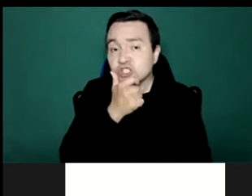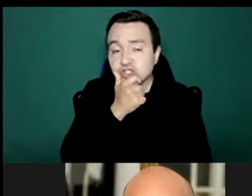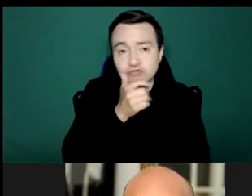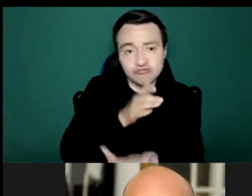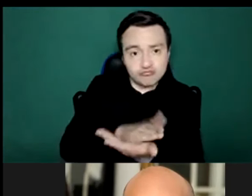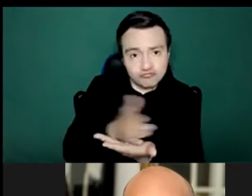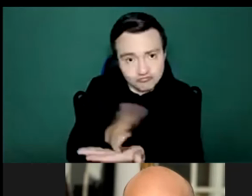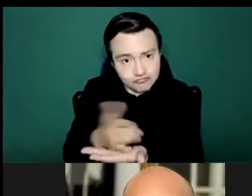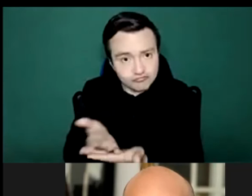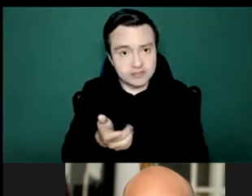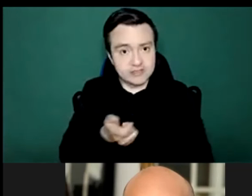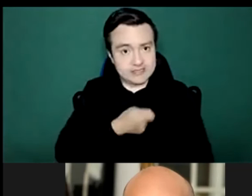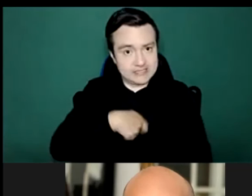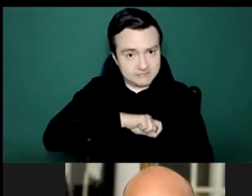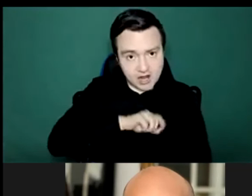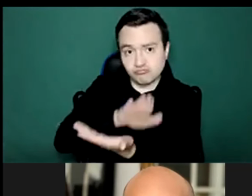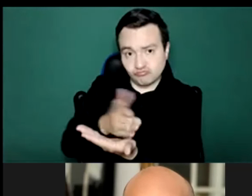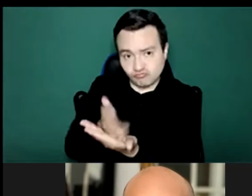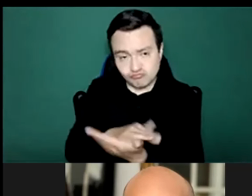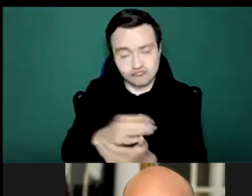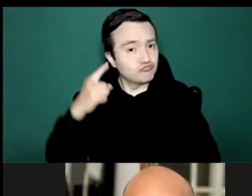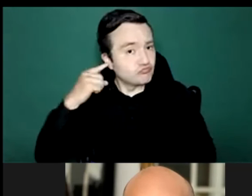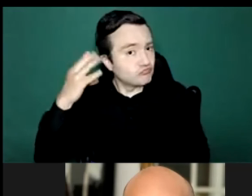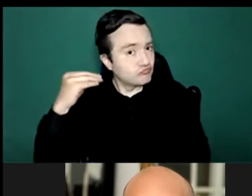y tenemos